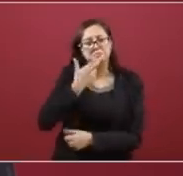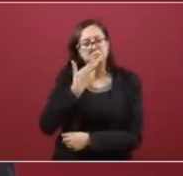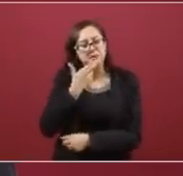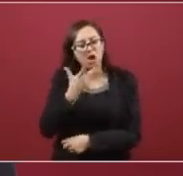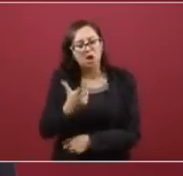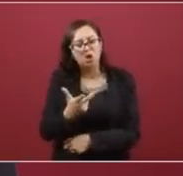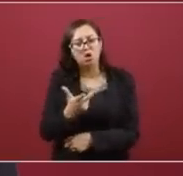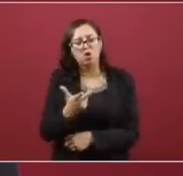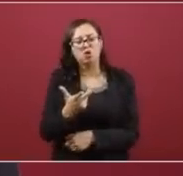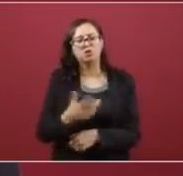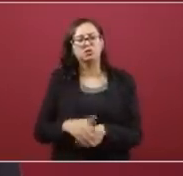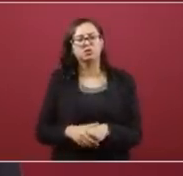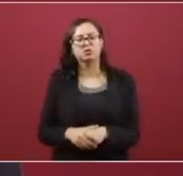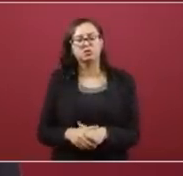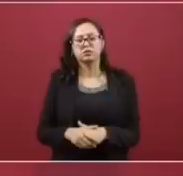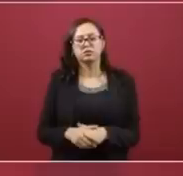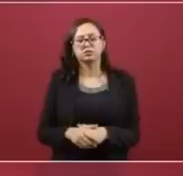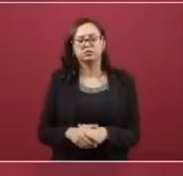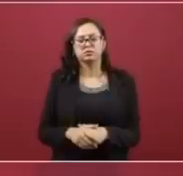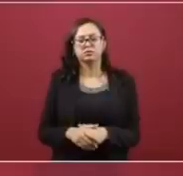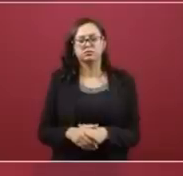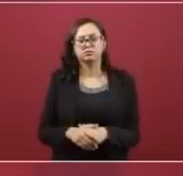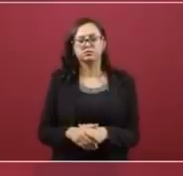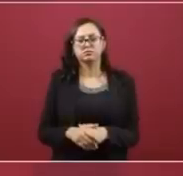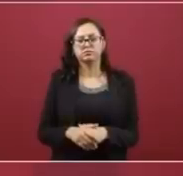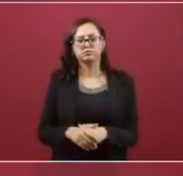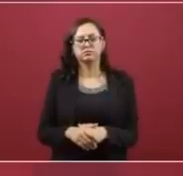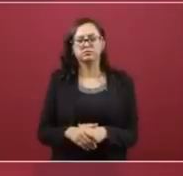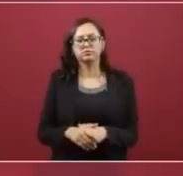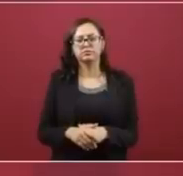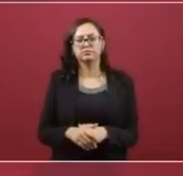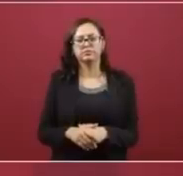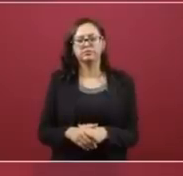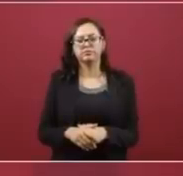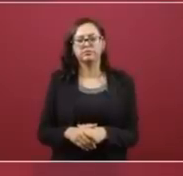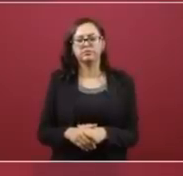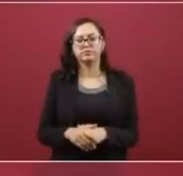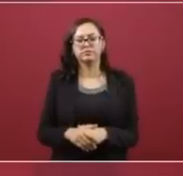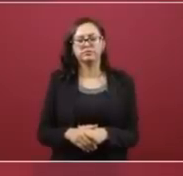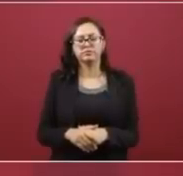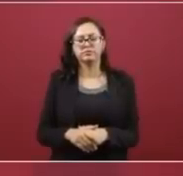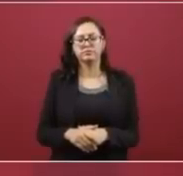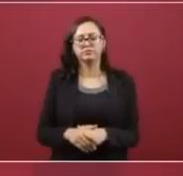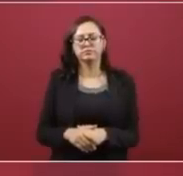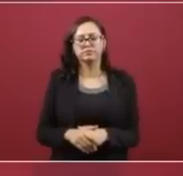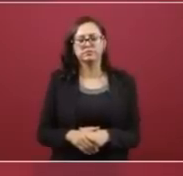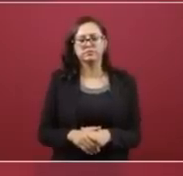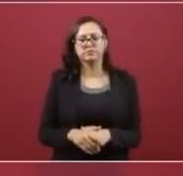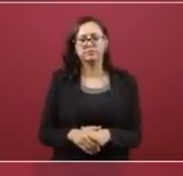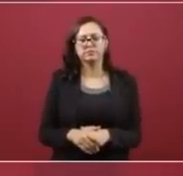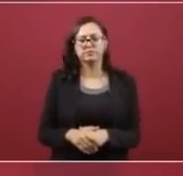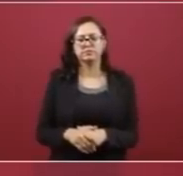eh que no se exprese mucho